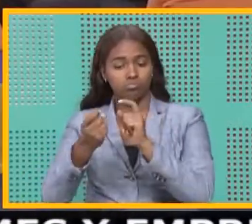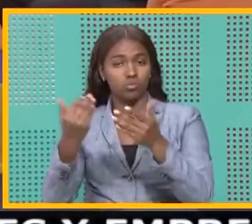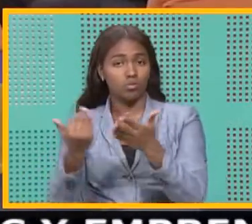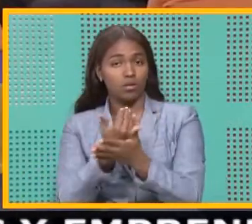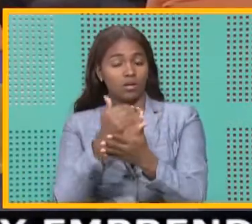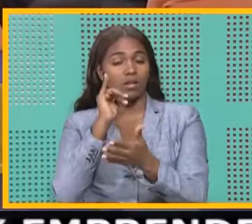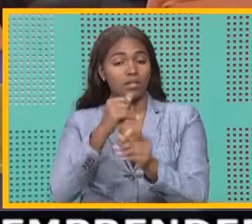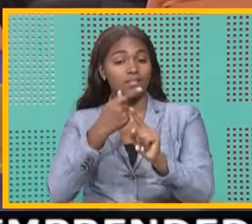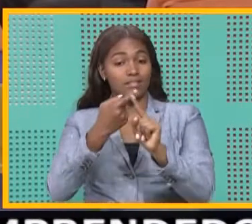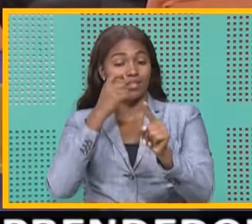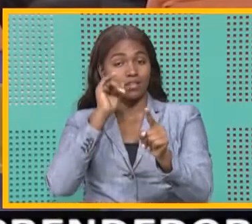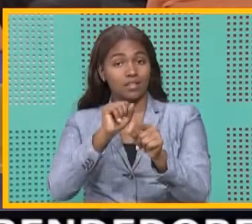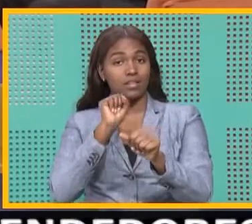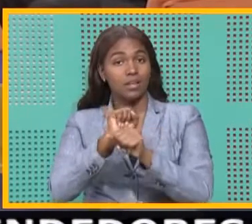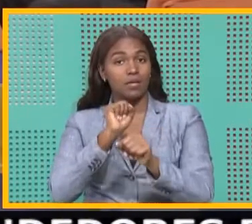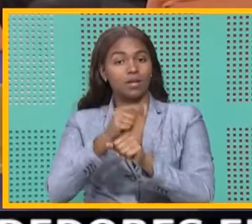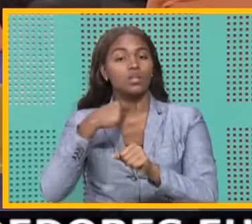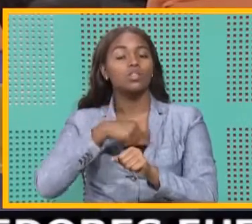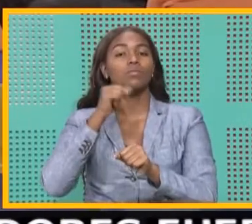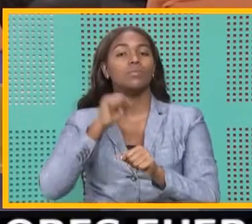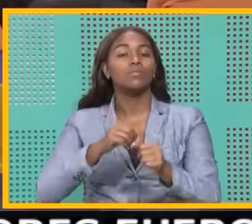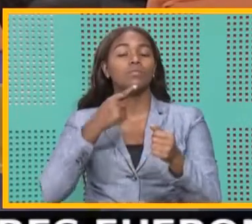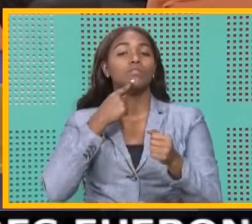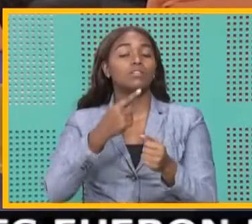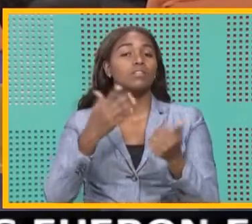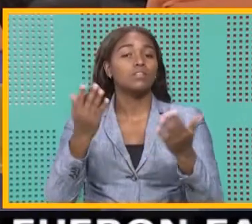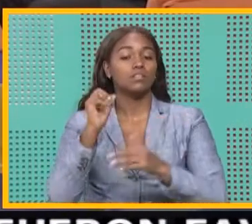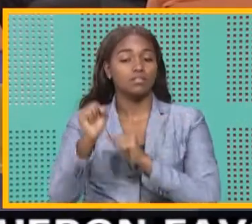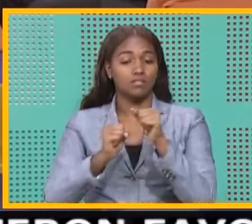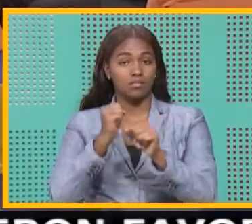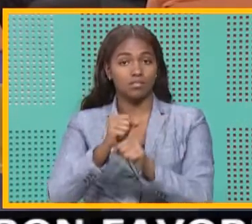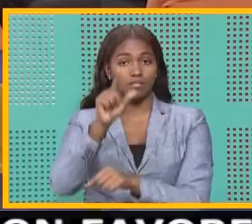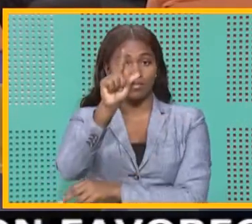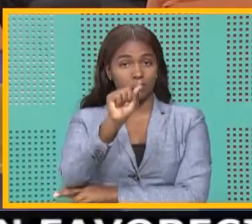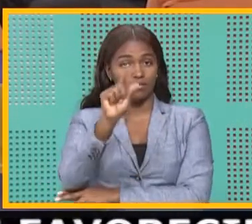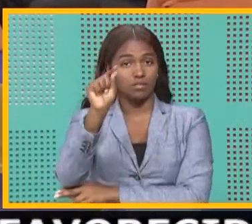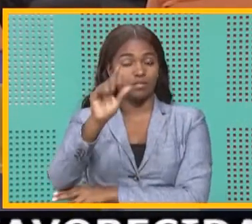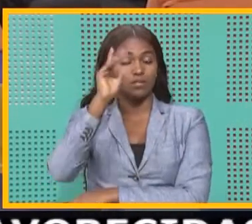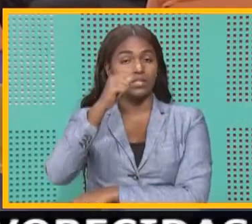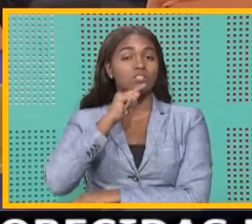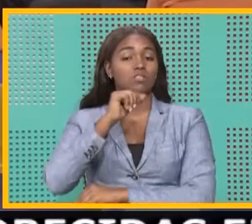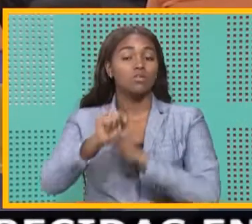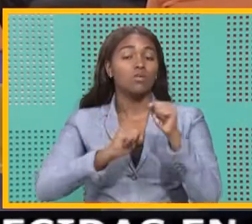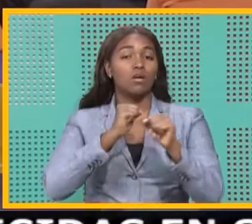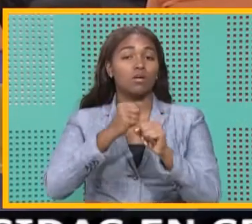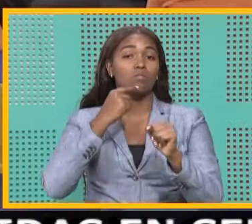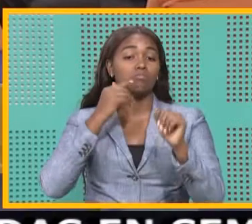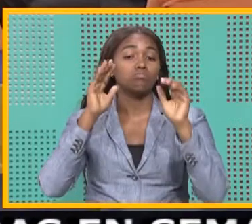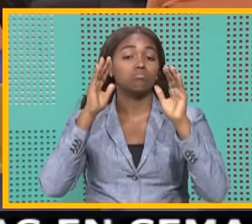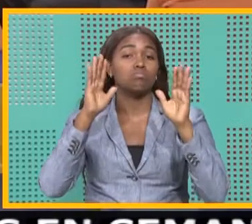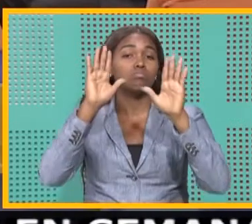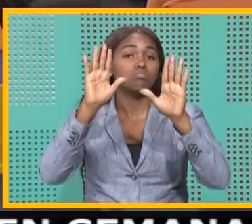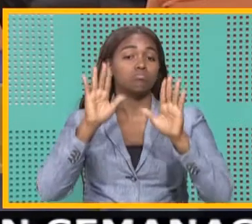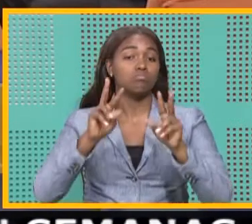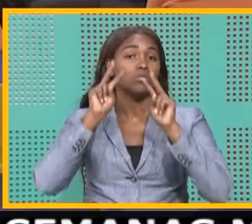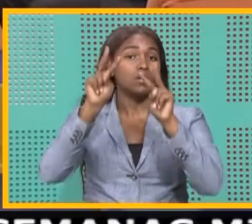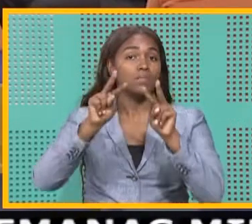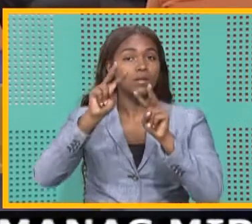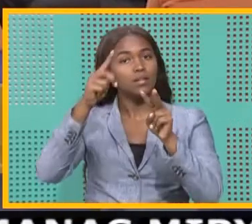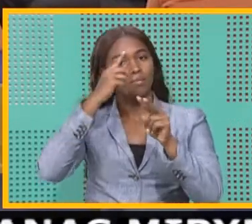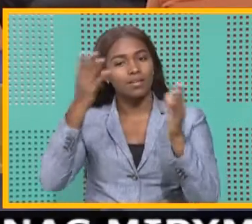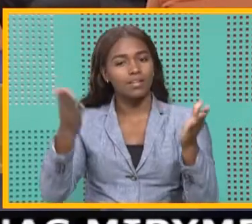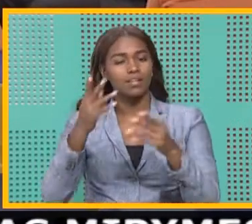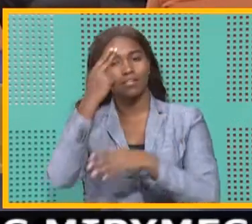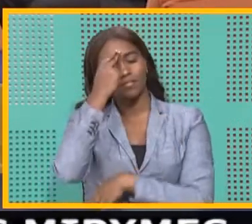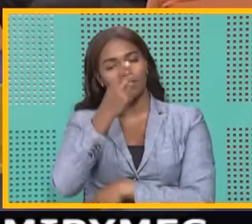fruto de ese trabajo, nosotros podemos decir que el 2020 será un año esperanzador para la República